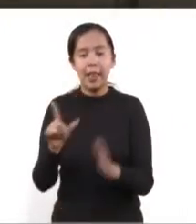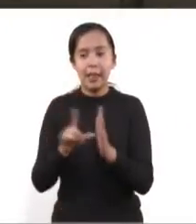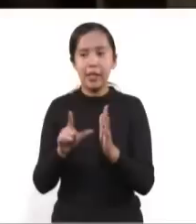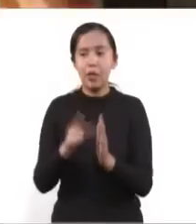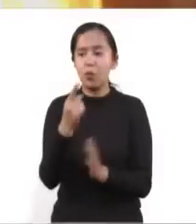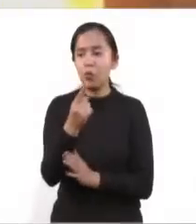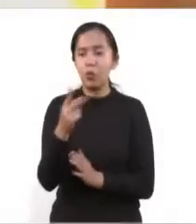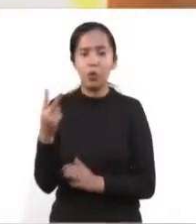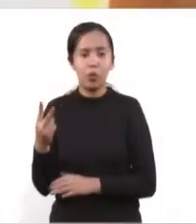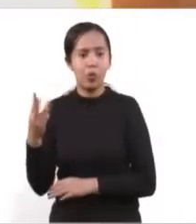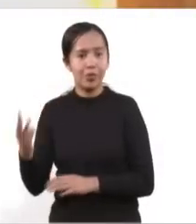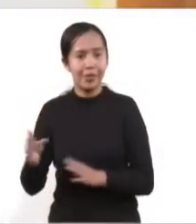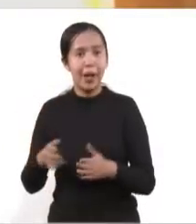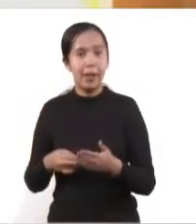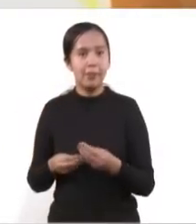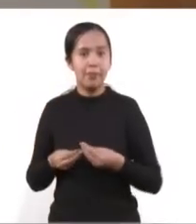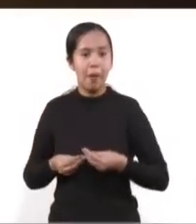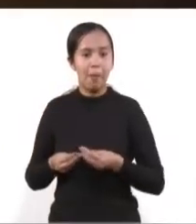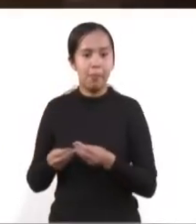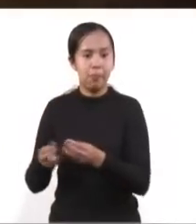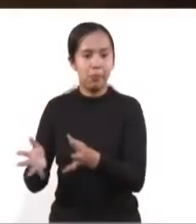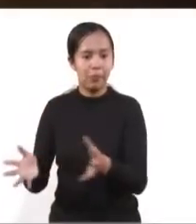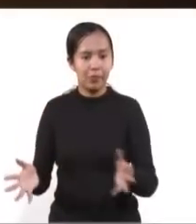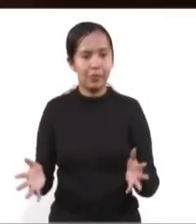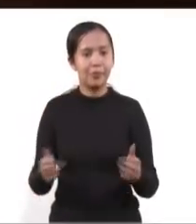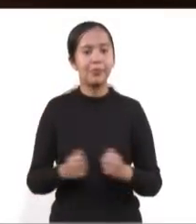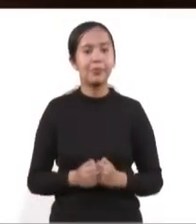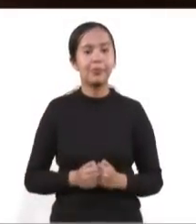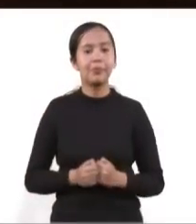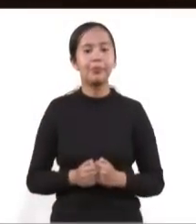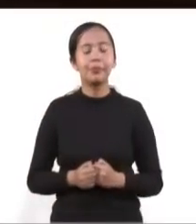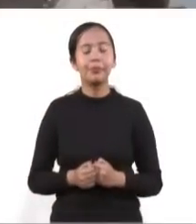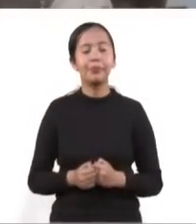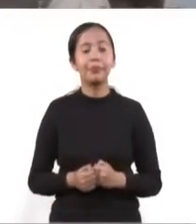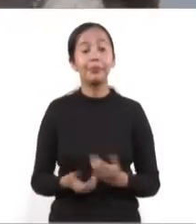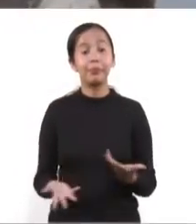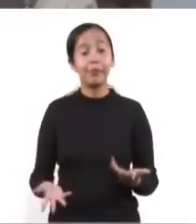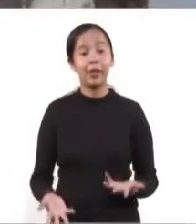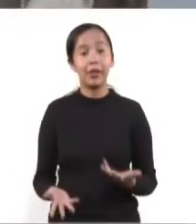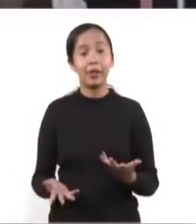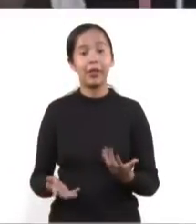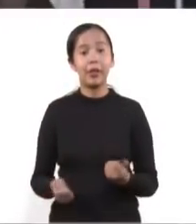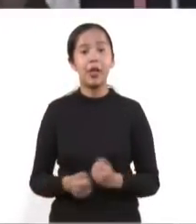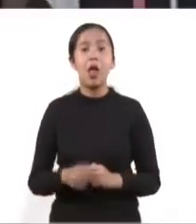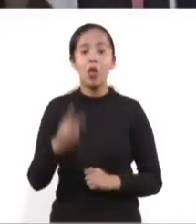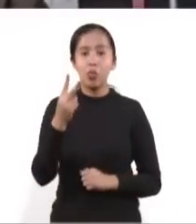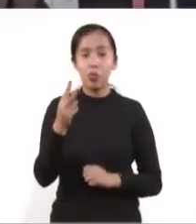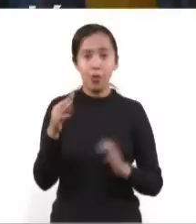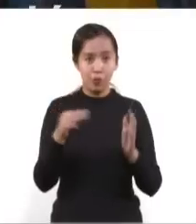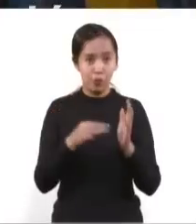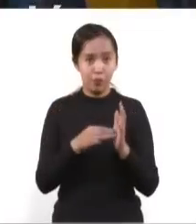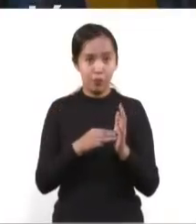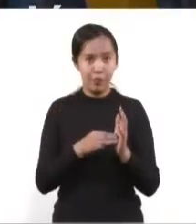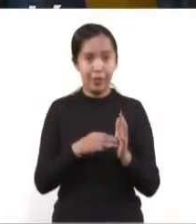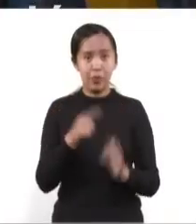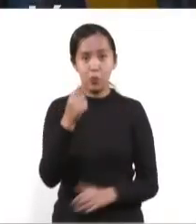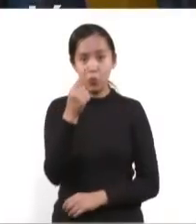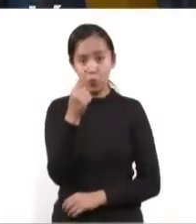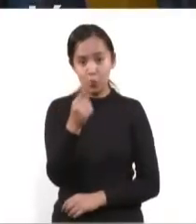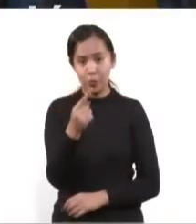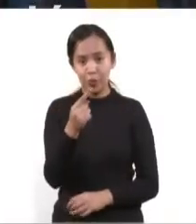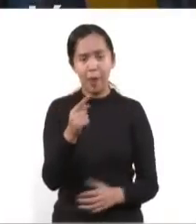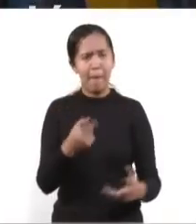la 2 y la 3, que saldrá de esta nueva subestación. A partir de 2001, inició